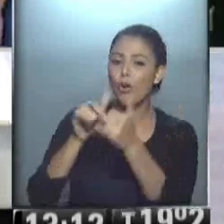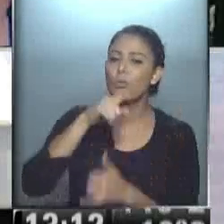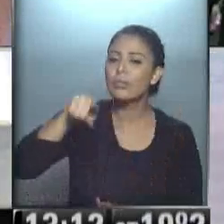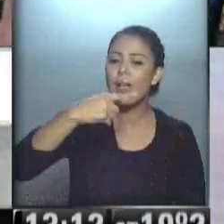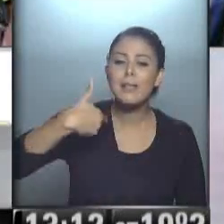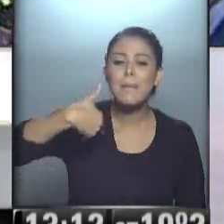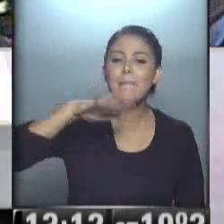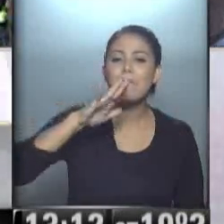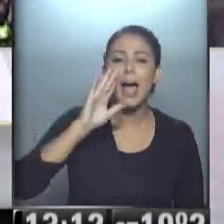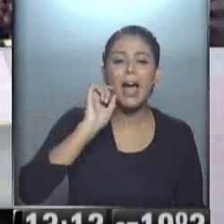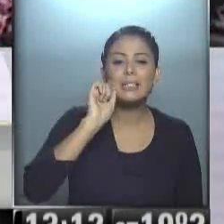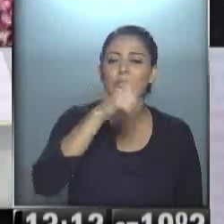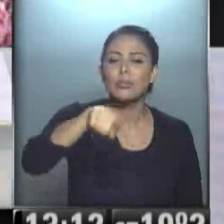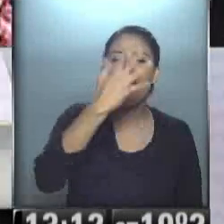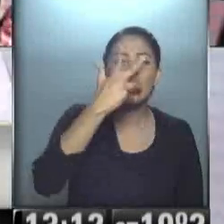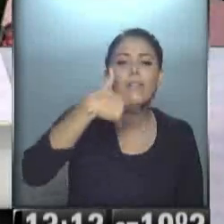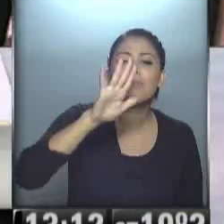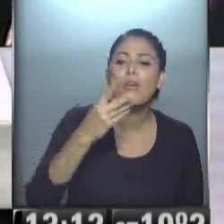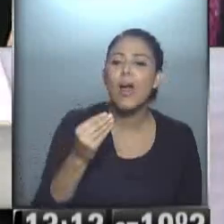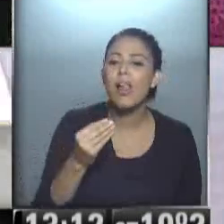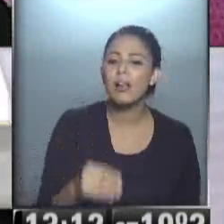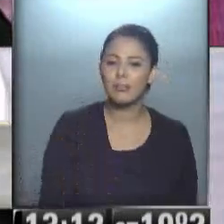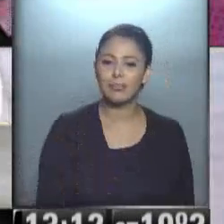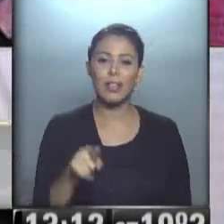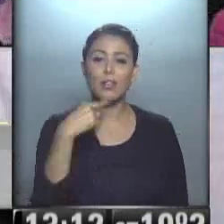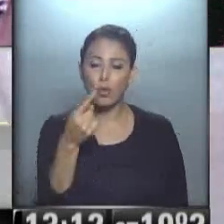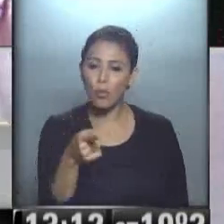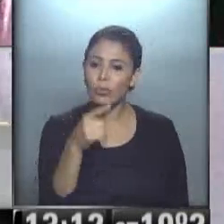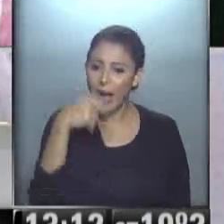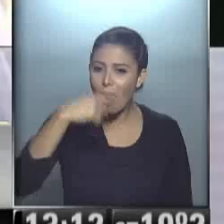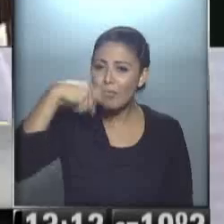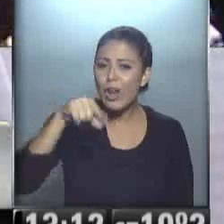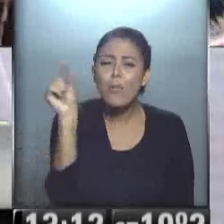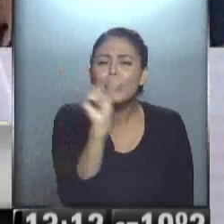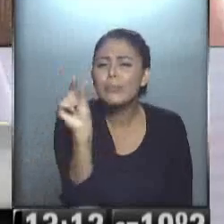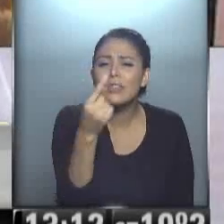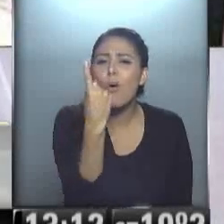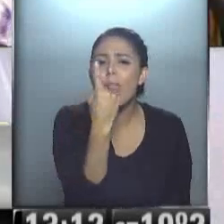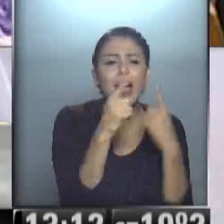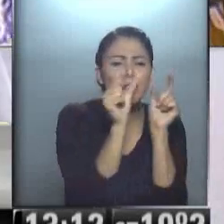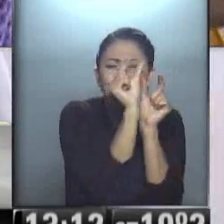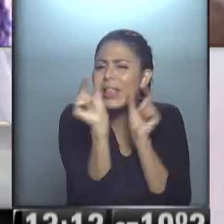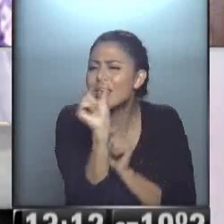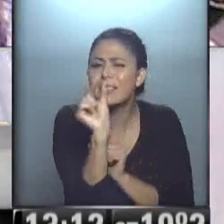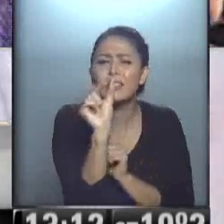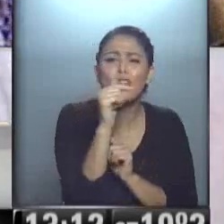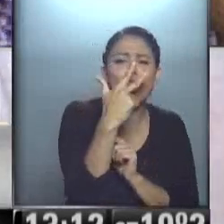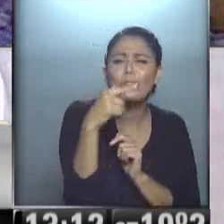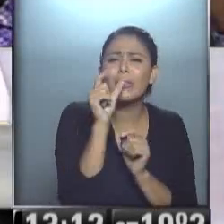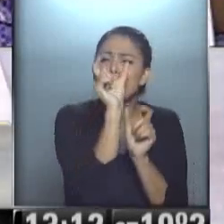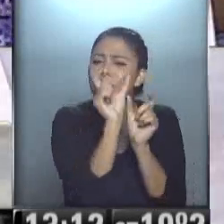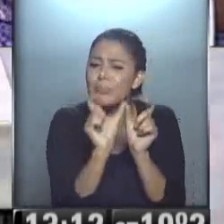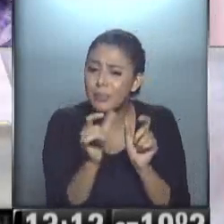más elegido, el más seguido por las chicas? Harry. ¿Se animan sobre el final un pedacito de una de las canciones? ¿Dos o tres estrofas por lo